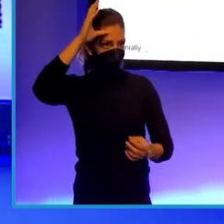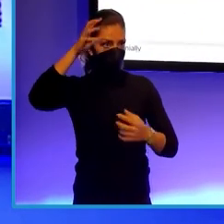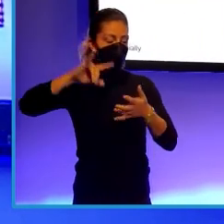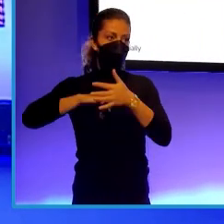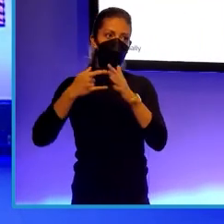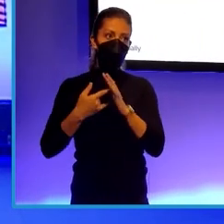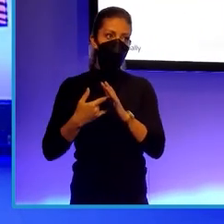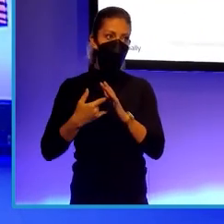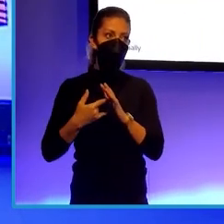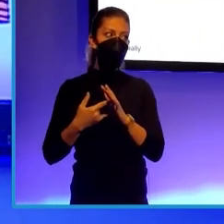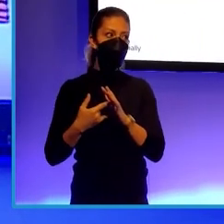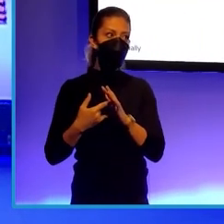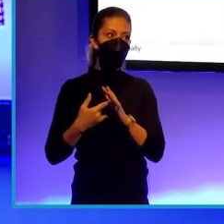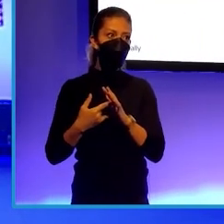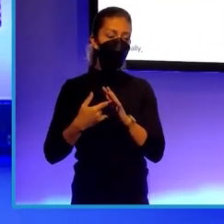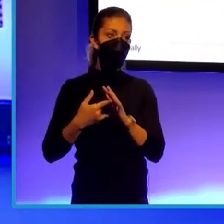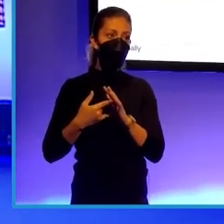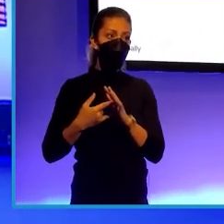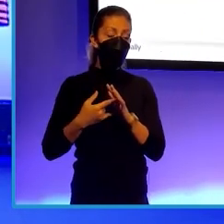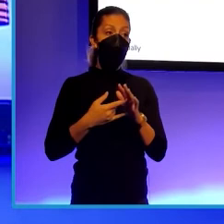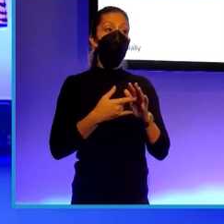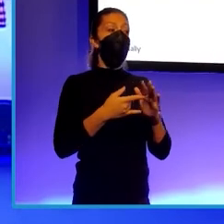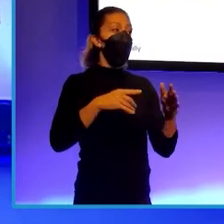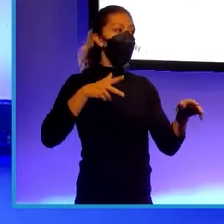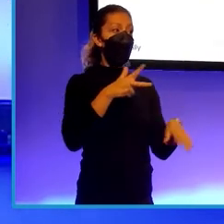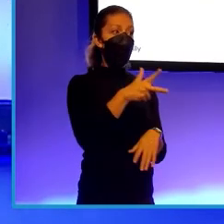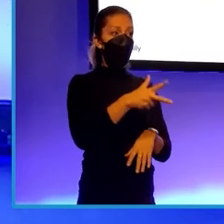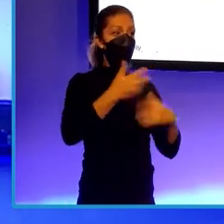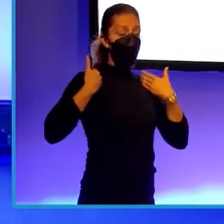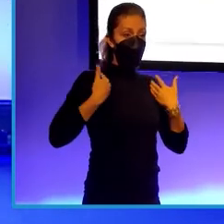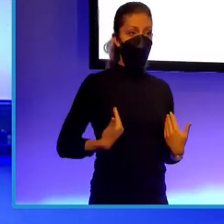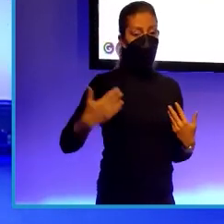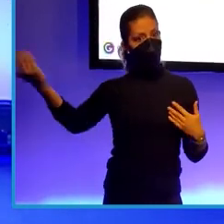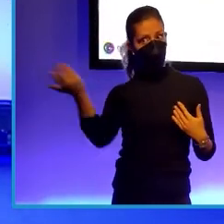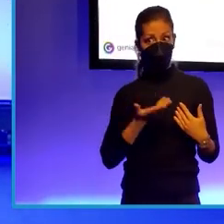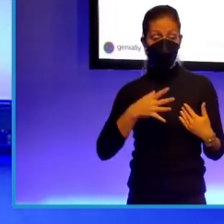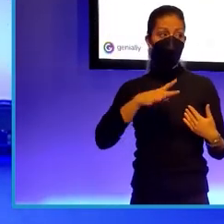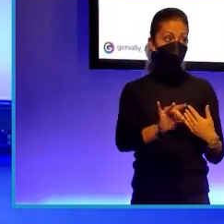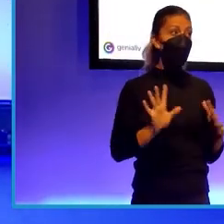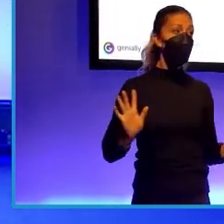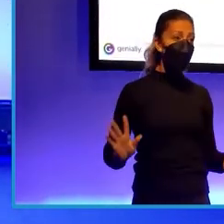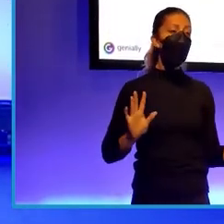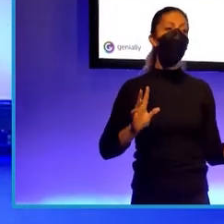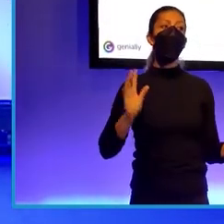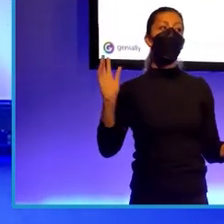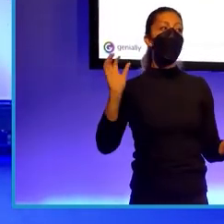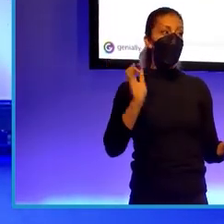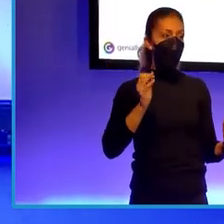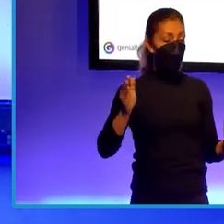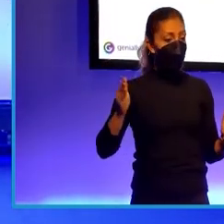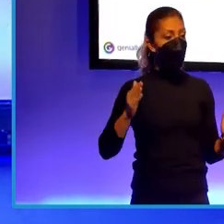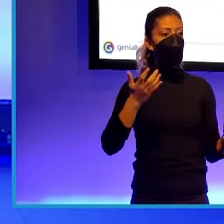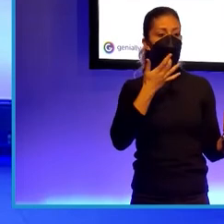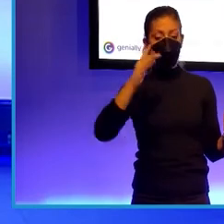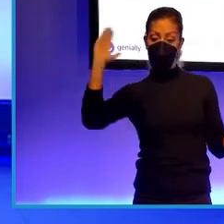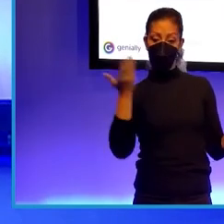puede ir en contra de los derechos humanos pero de la misma manera que puede ir en contra de los derechos humanos puede ir a favor de